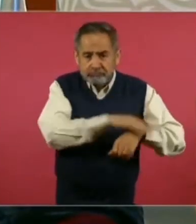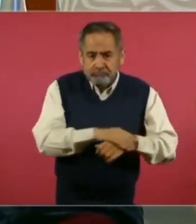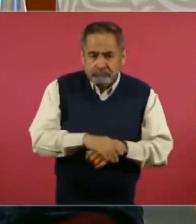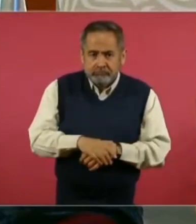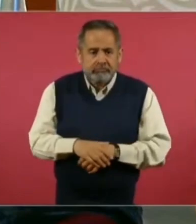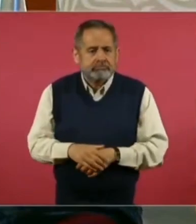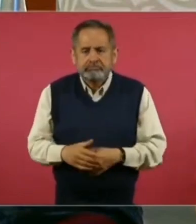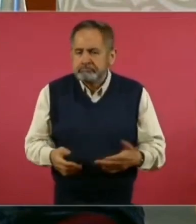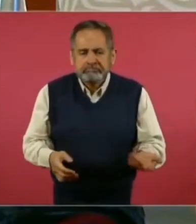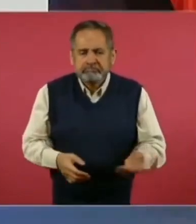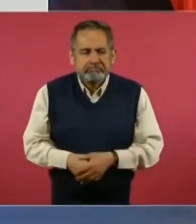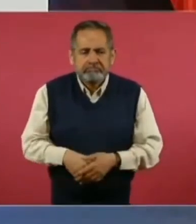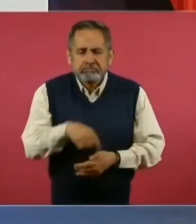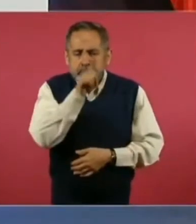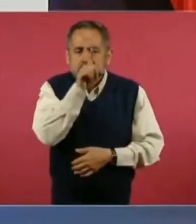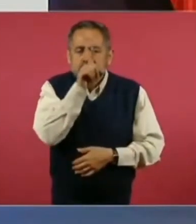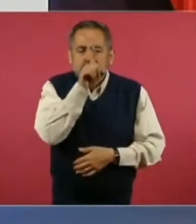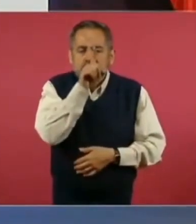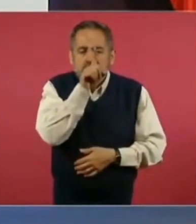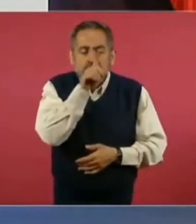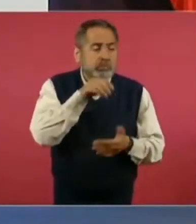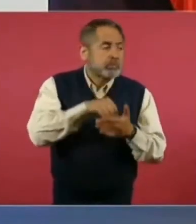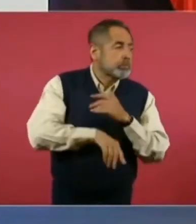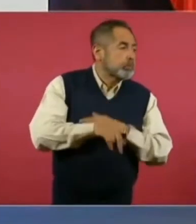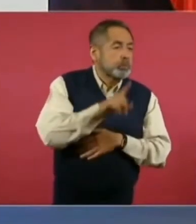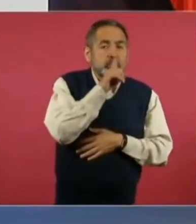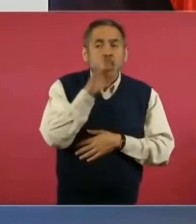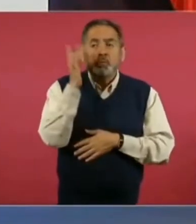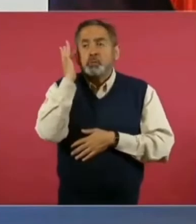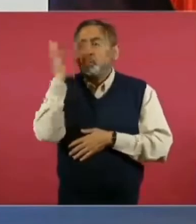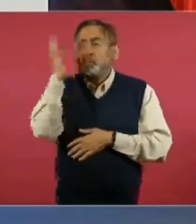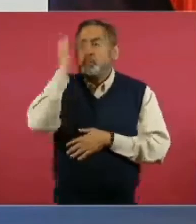el interés general, el interés del pueblo?